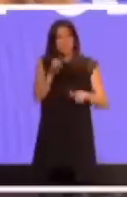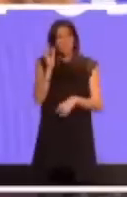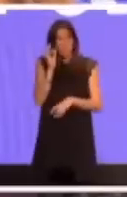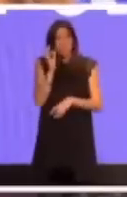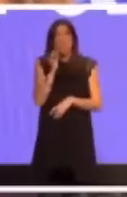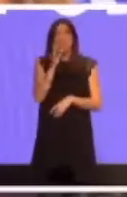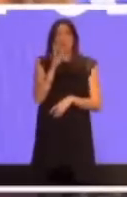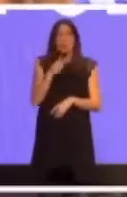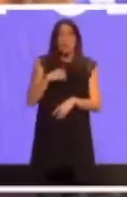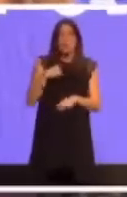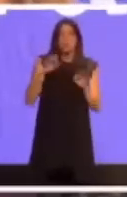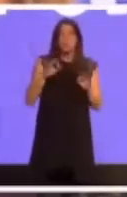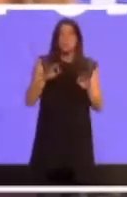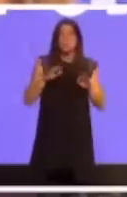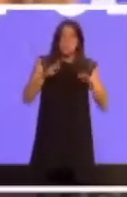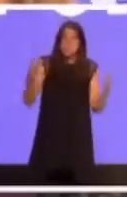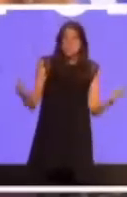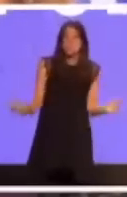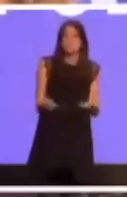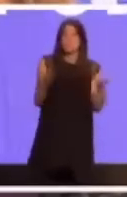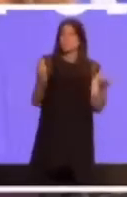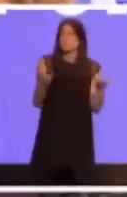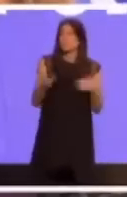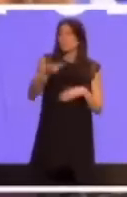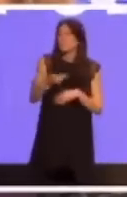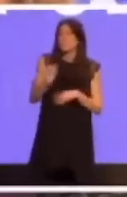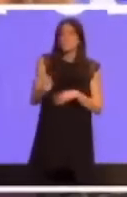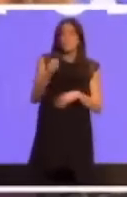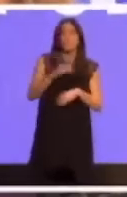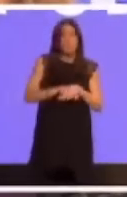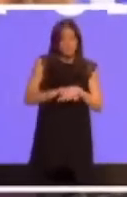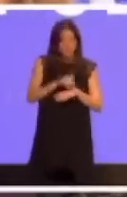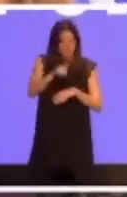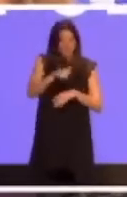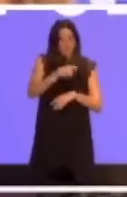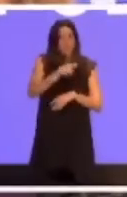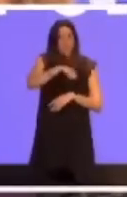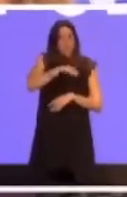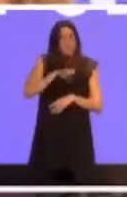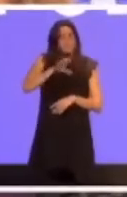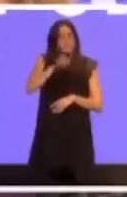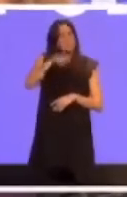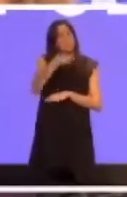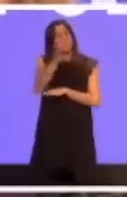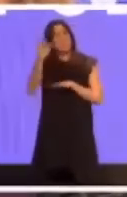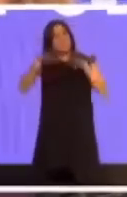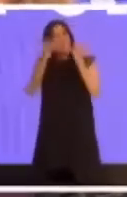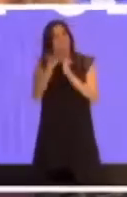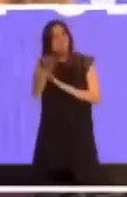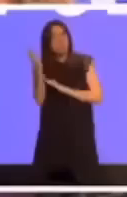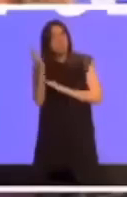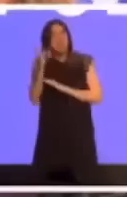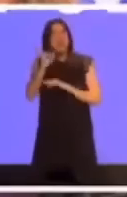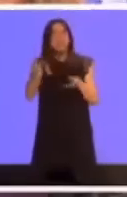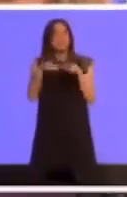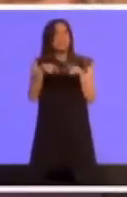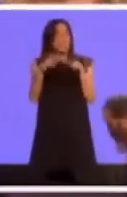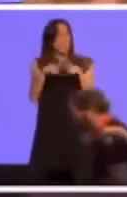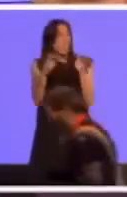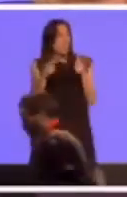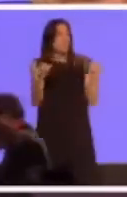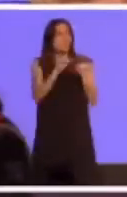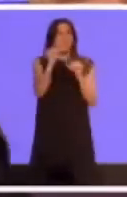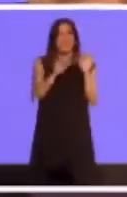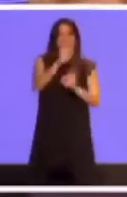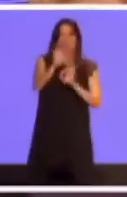el principal impulso para que exista en nuestra en nuestro país y en el mundo entero una sociedad una